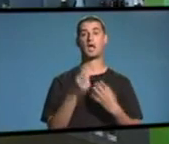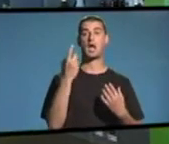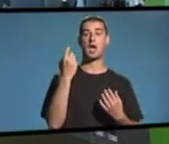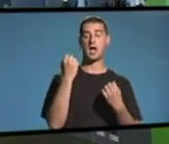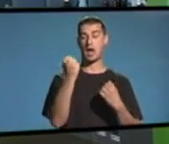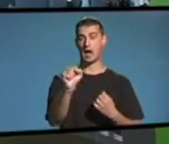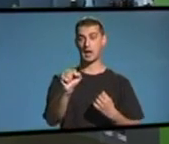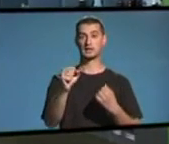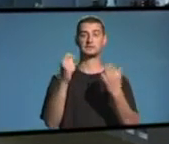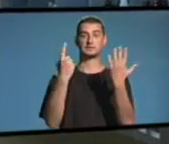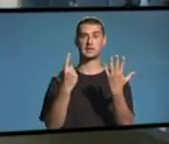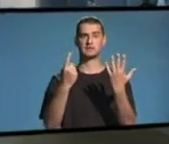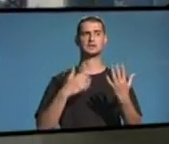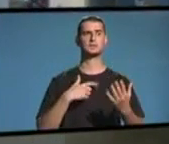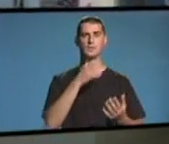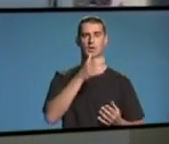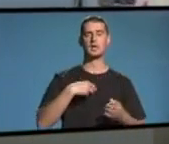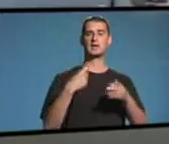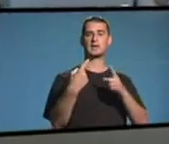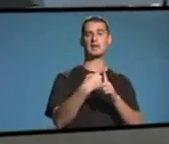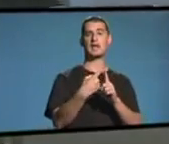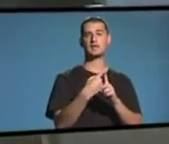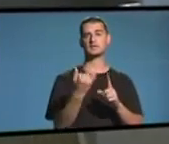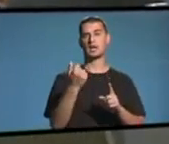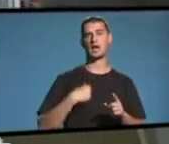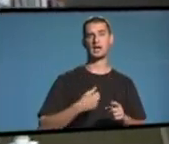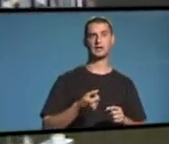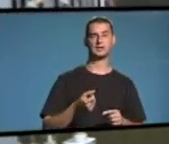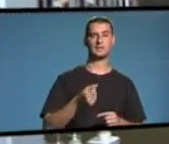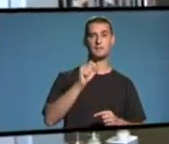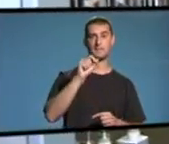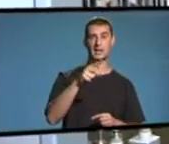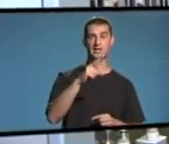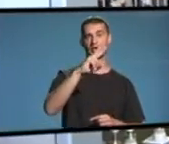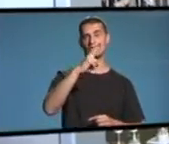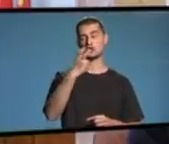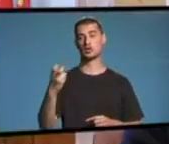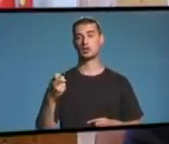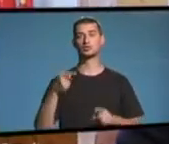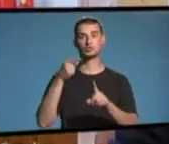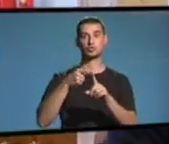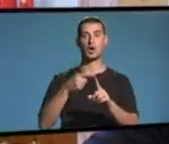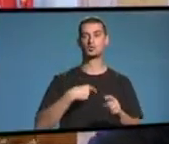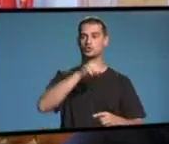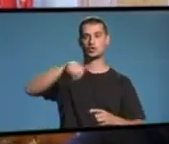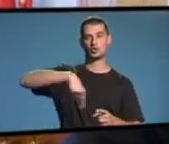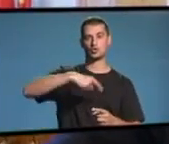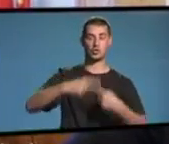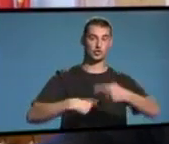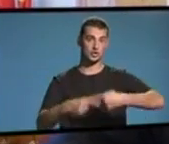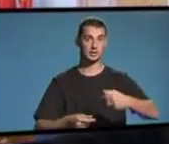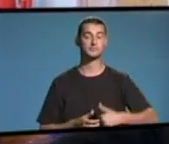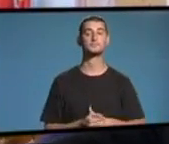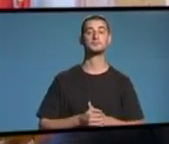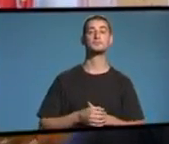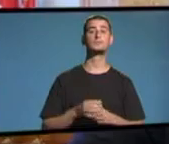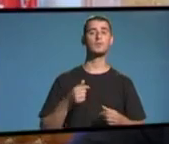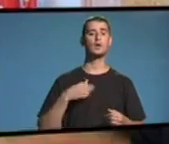tempos en que estamos en que é moi difícil salir ao mercado cun producto, é interesante.